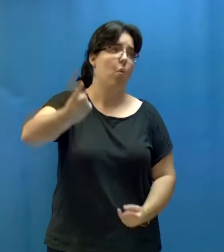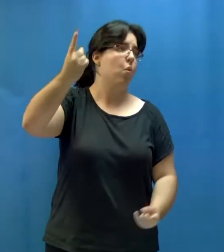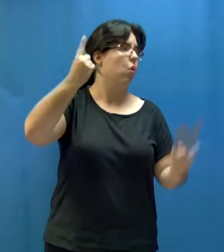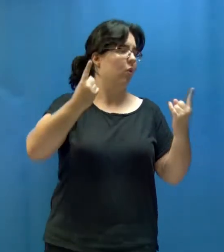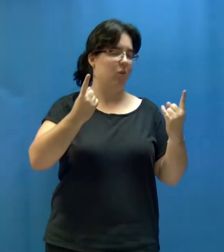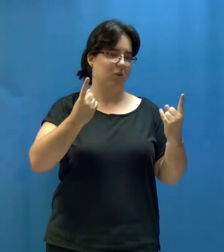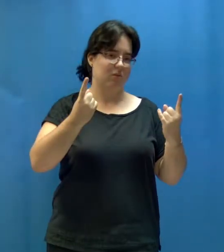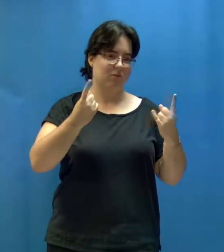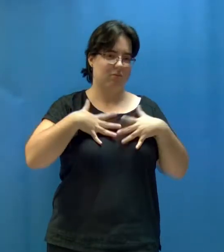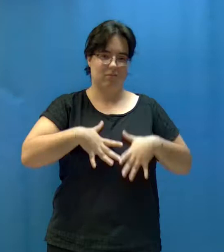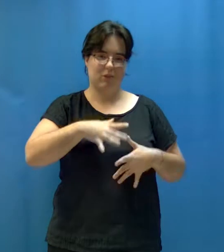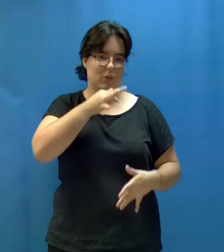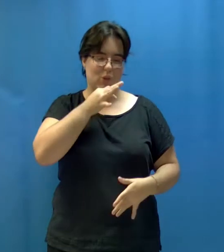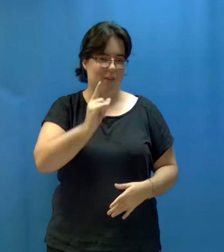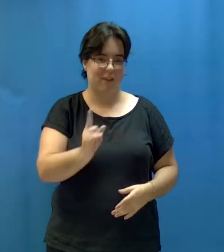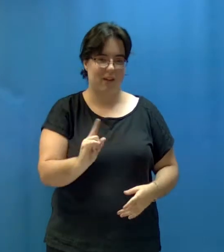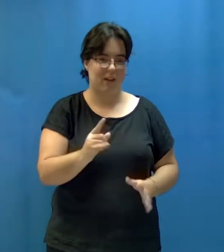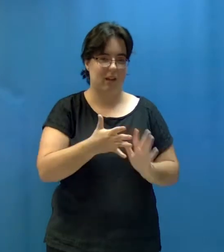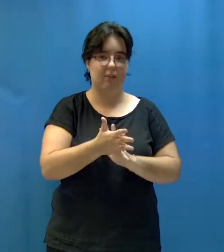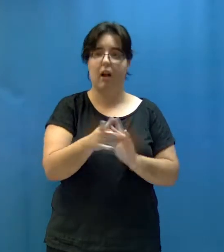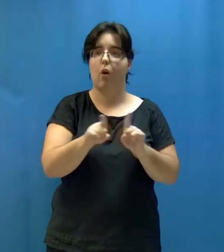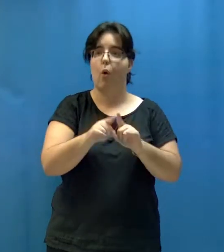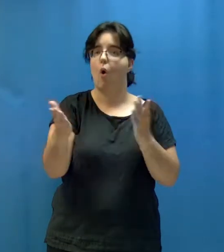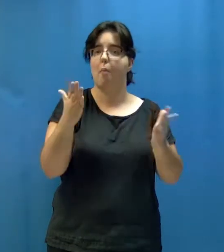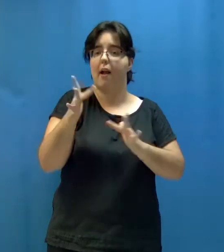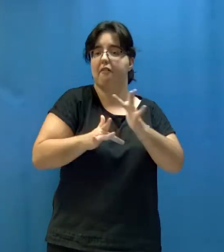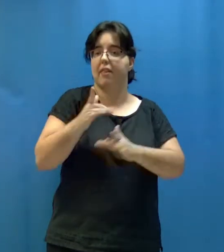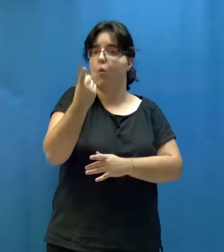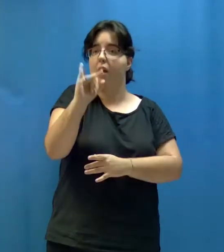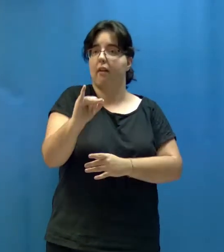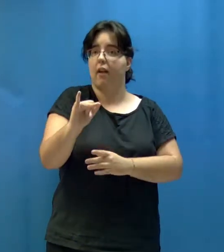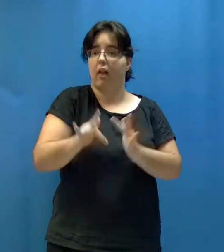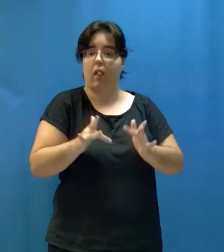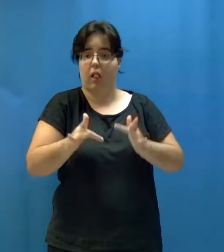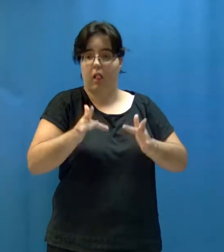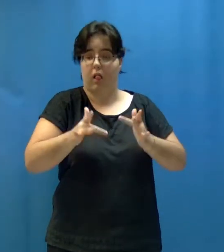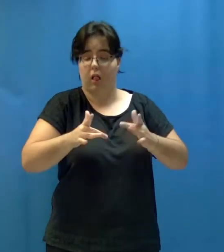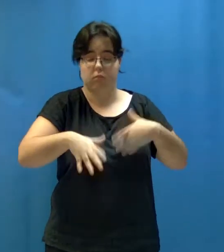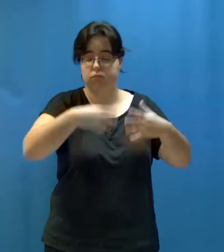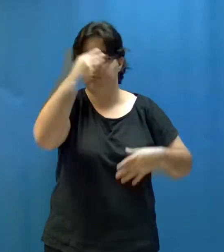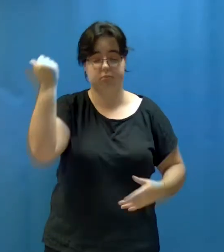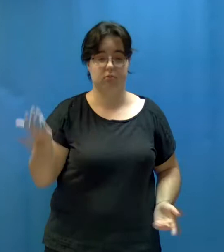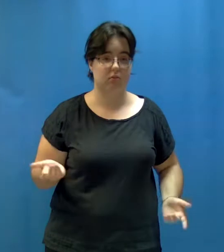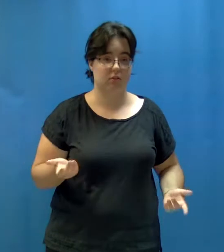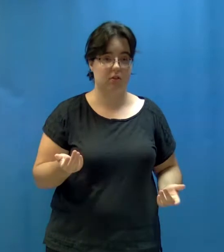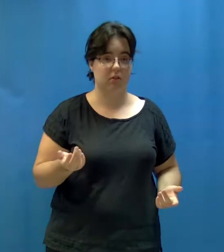tú subes una vez en bici solo, en tu vida no sabes ir en bici. Probablemente se te olvide. Una